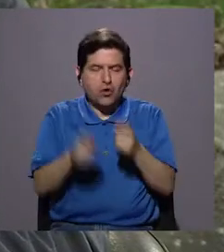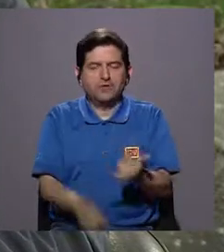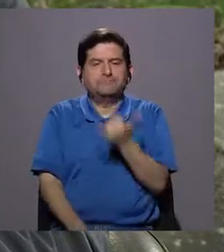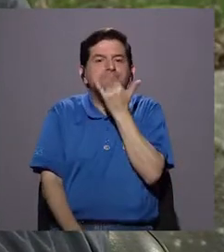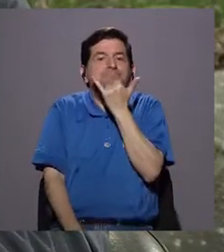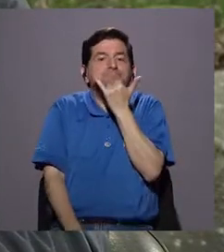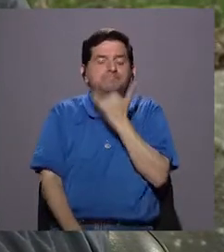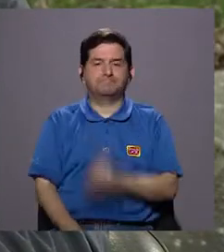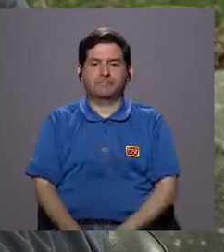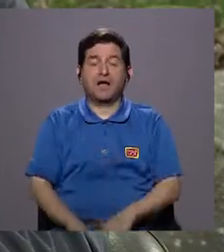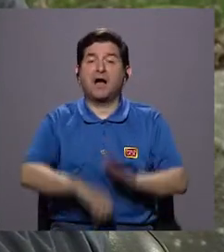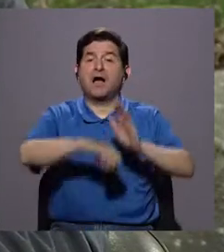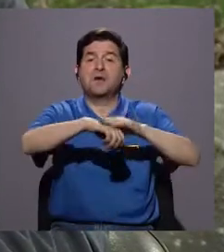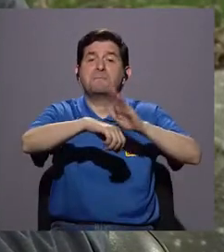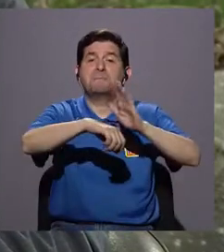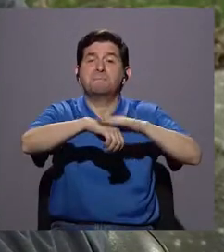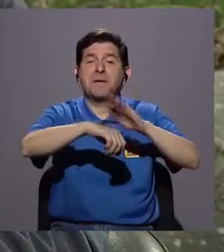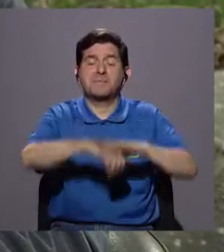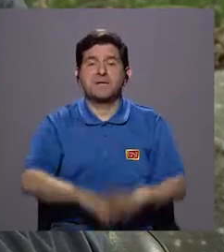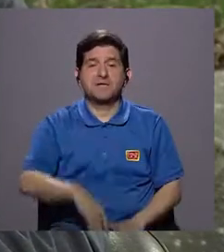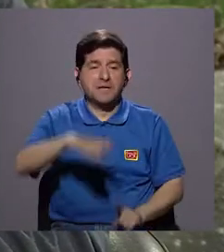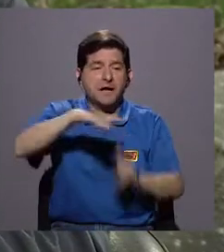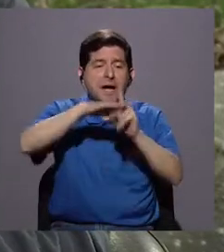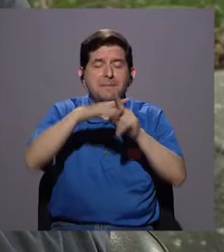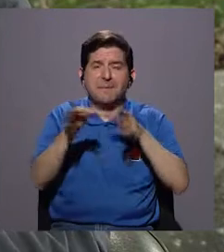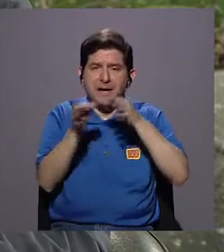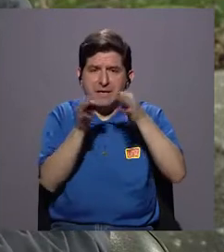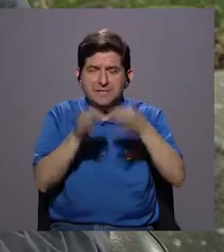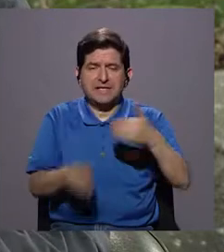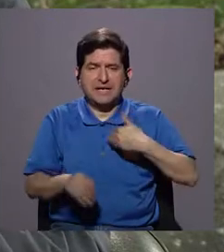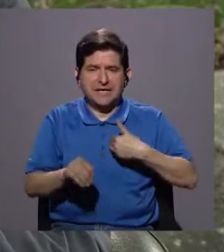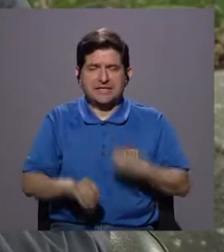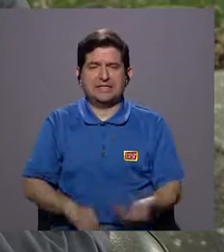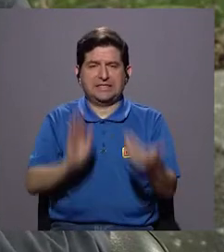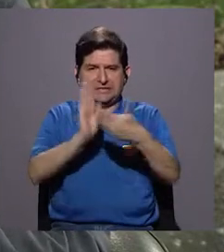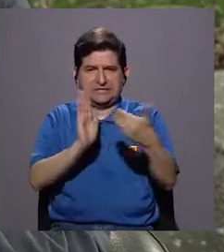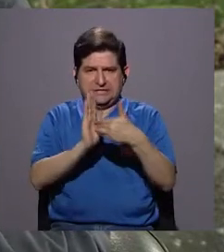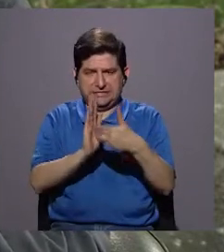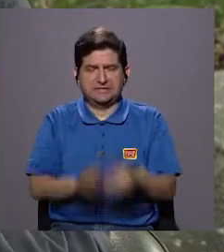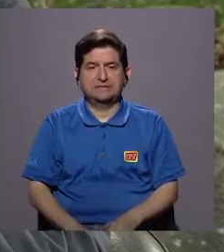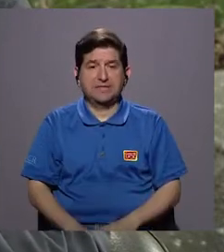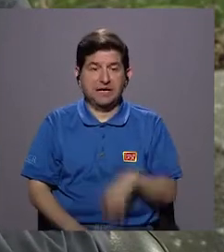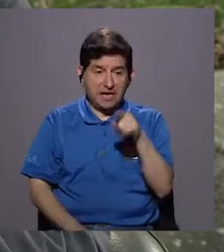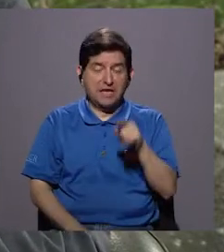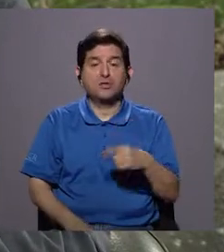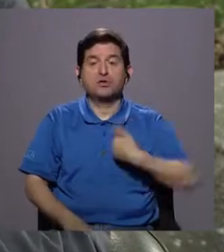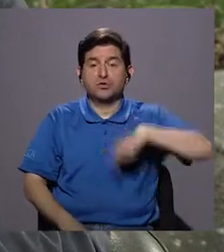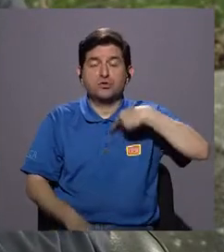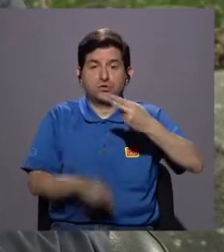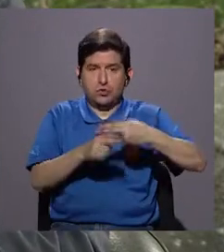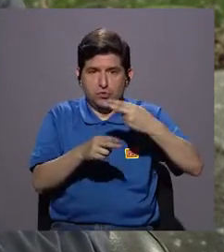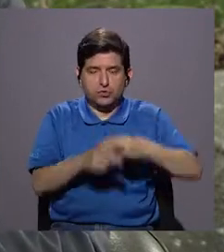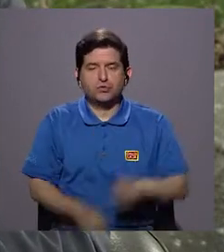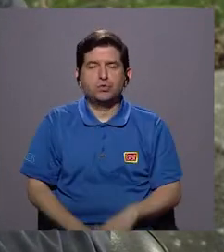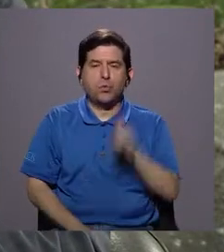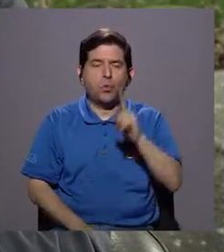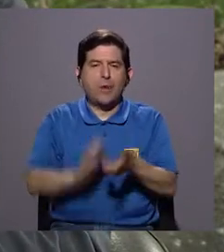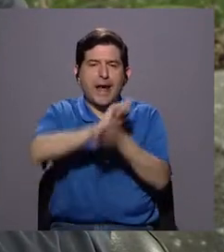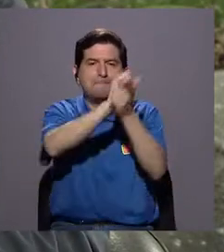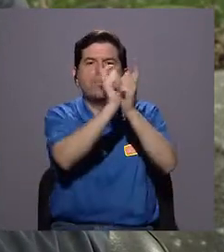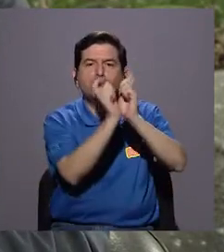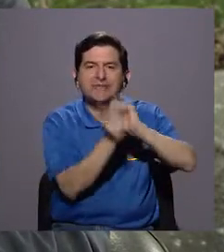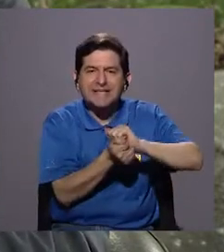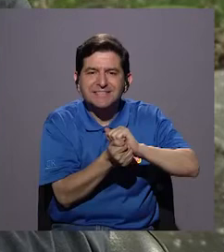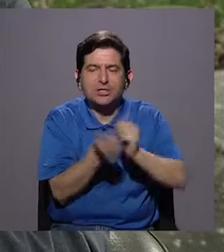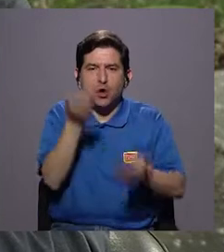fallan, entonces se permiten que sobrevivan células que tienen alteraciones, la mayoría de esas alteraciones las llamaríamos mutaciones, y es